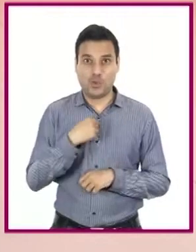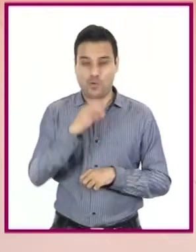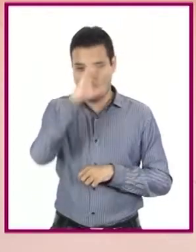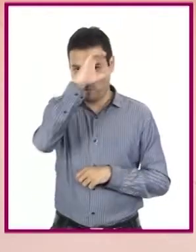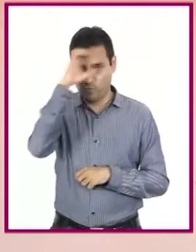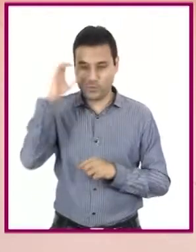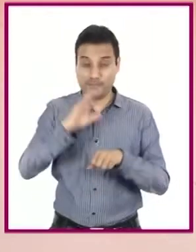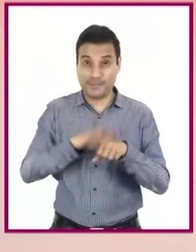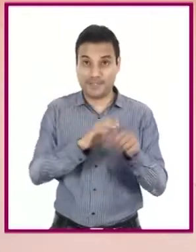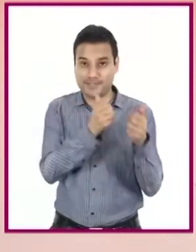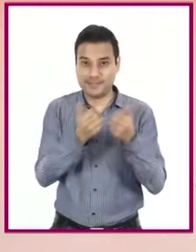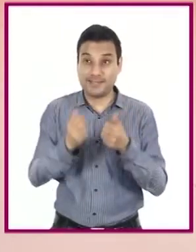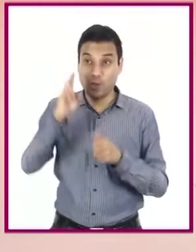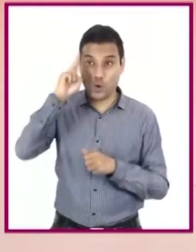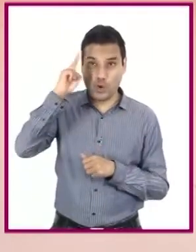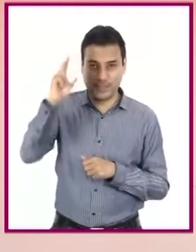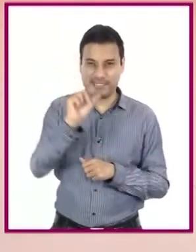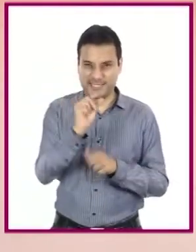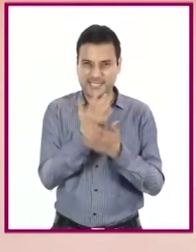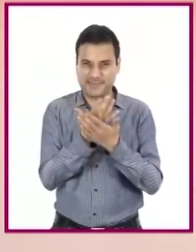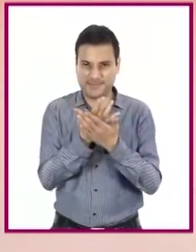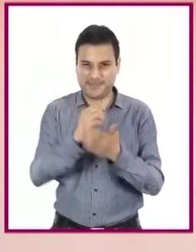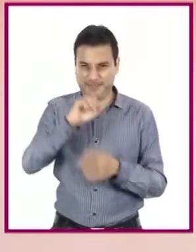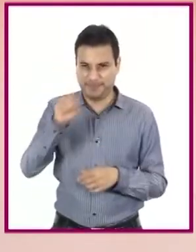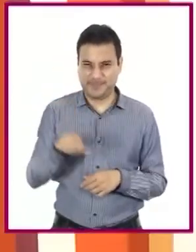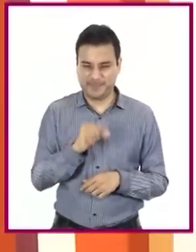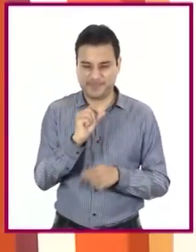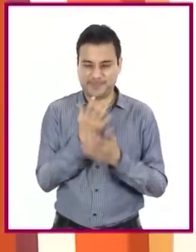fotografías. Hola, Anaí. Ahorita regreso, ahorita los veo.